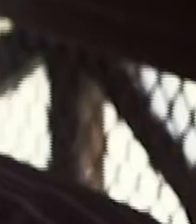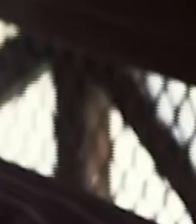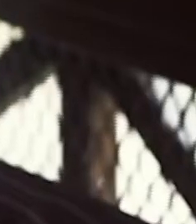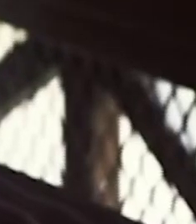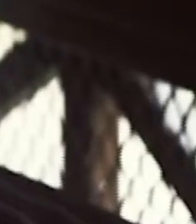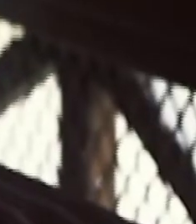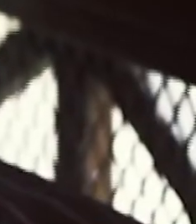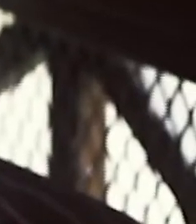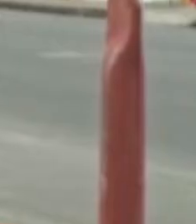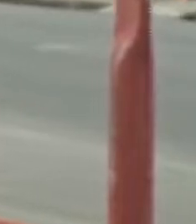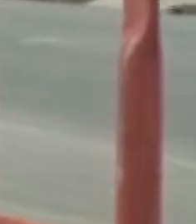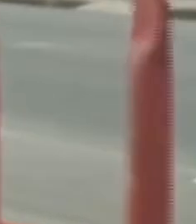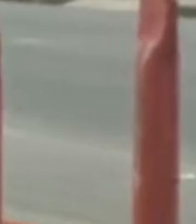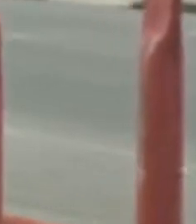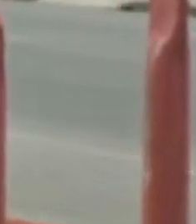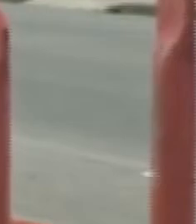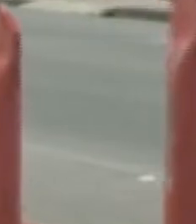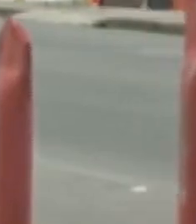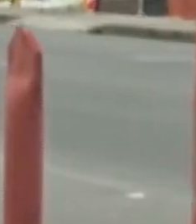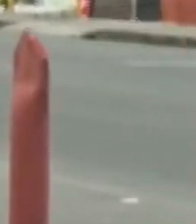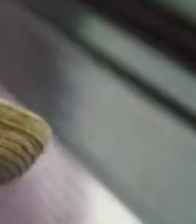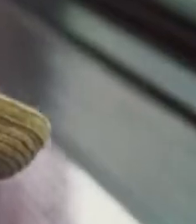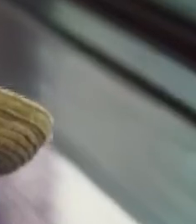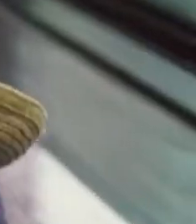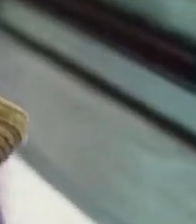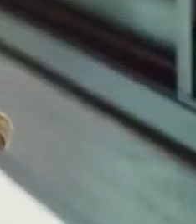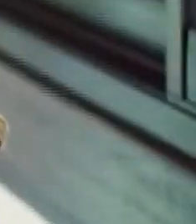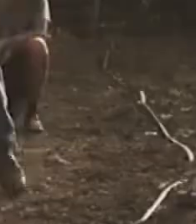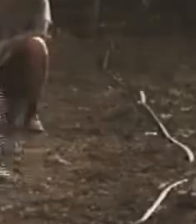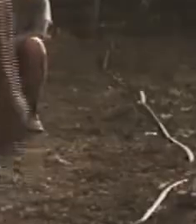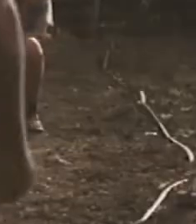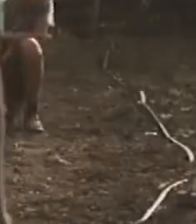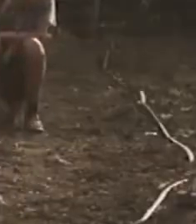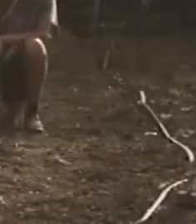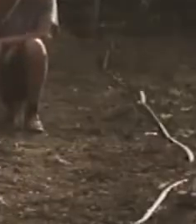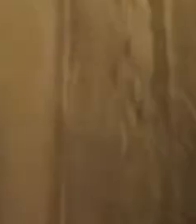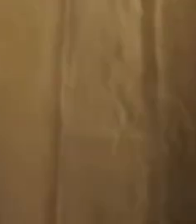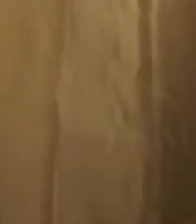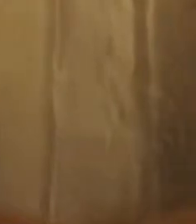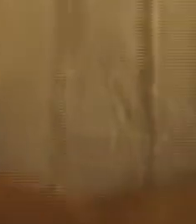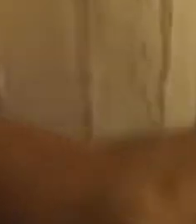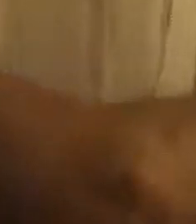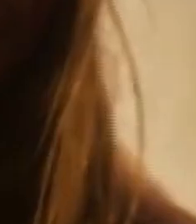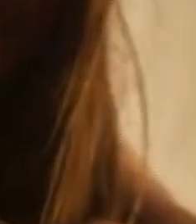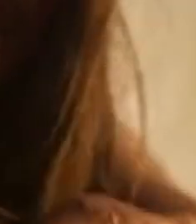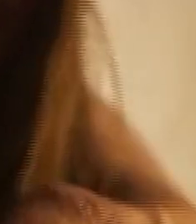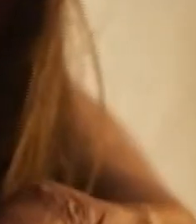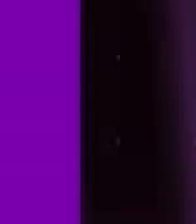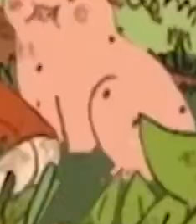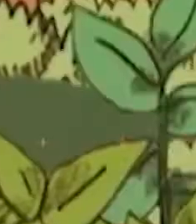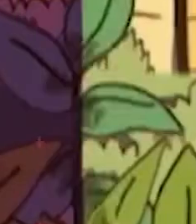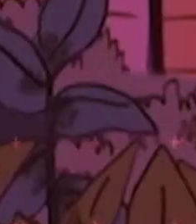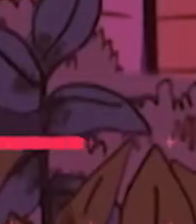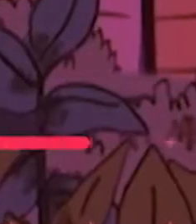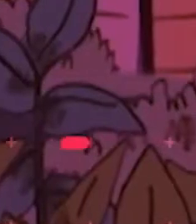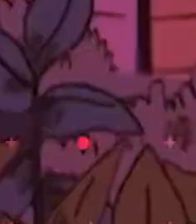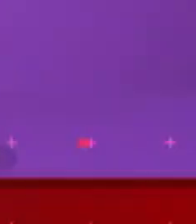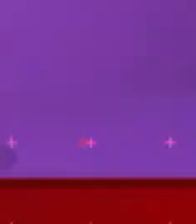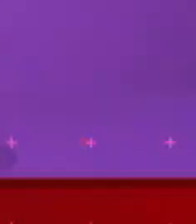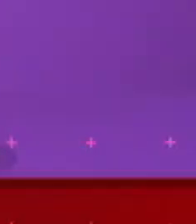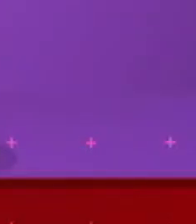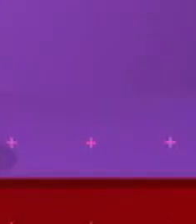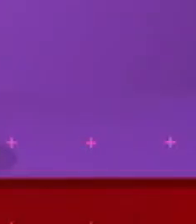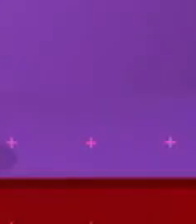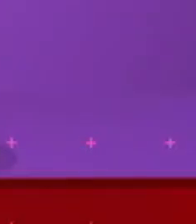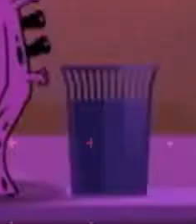años, vive en un hogar de ancianos en Limón. He pensado mucho en él durante la pandemia. Este jueves 18 a las 9 de la